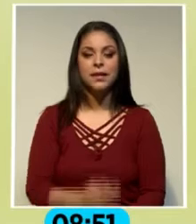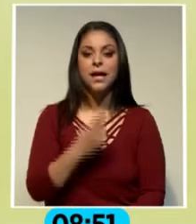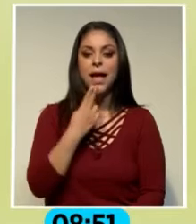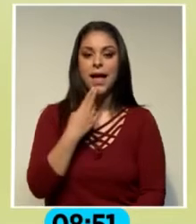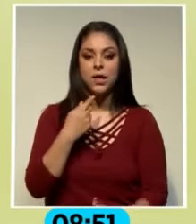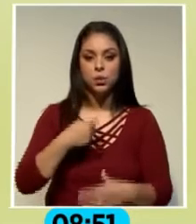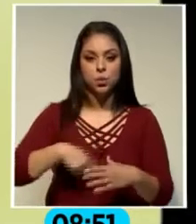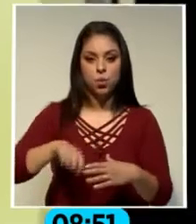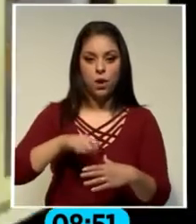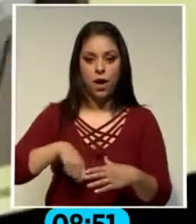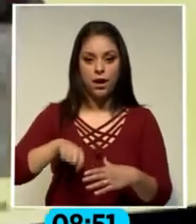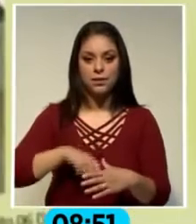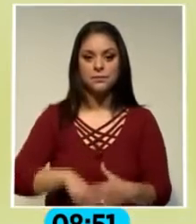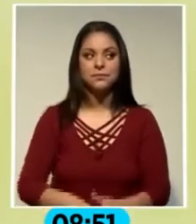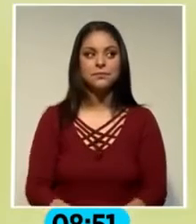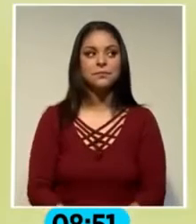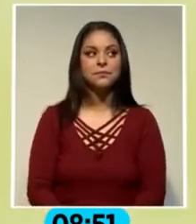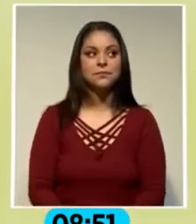azúcar,